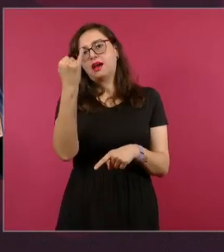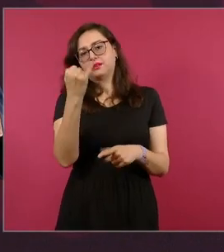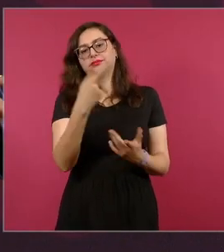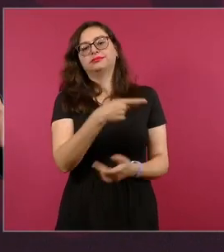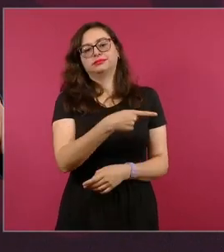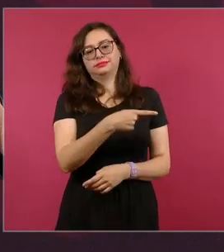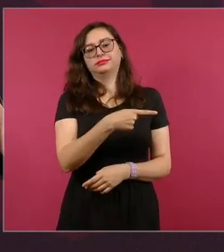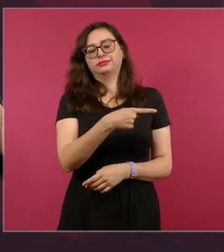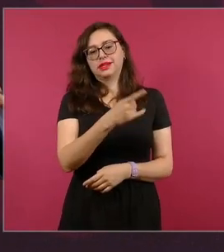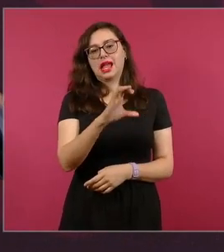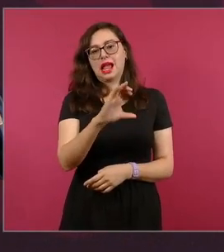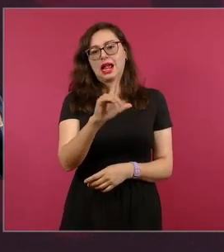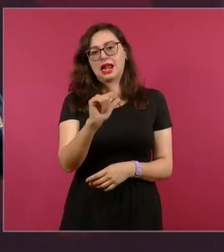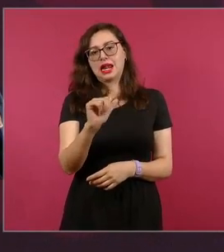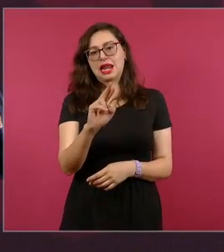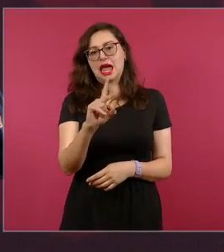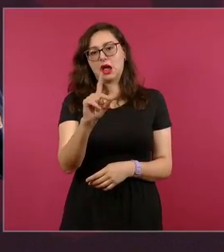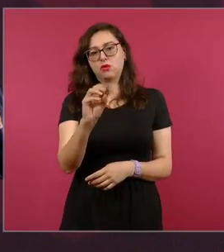hijo,